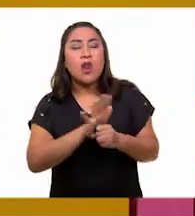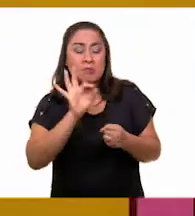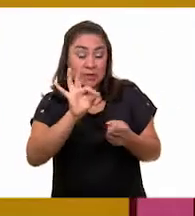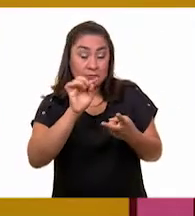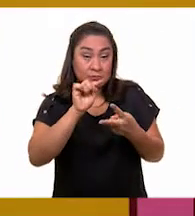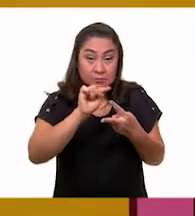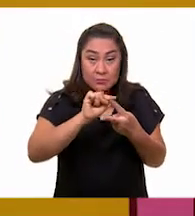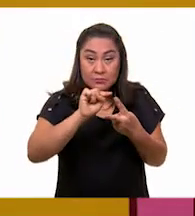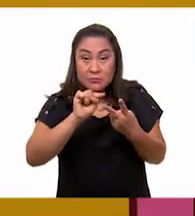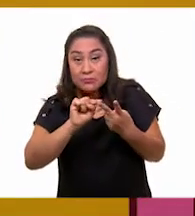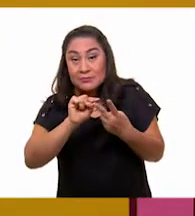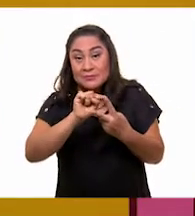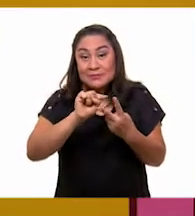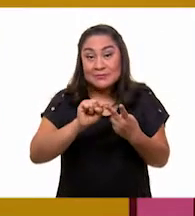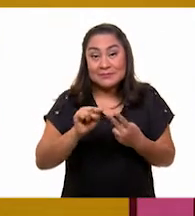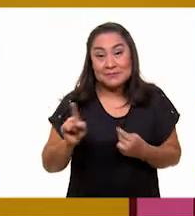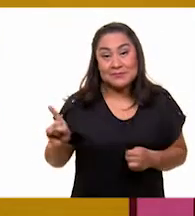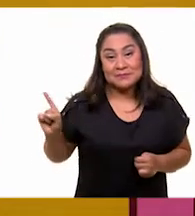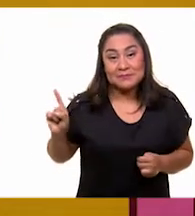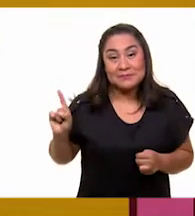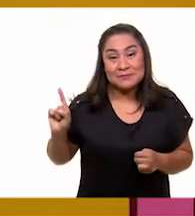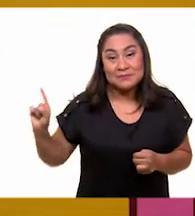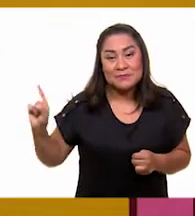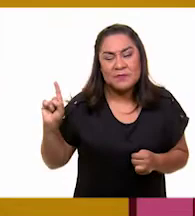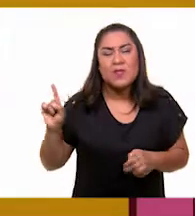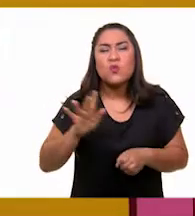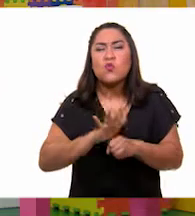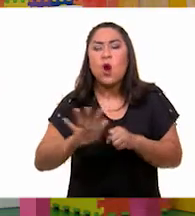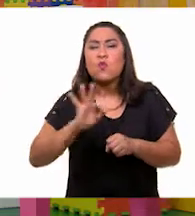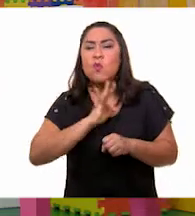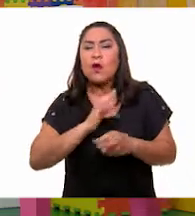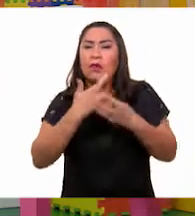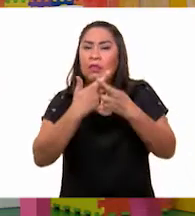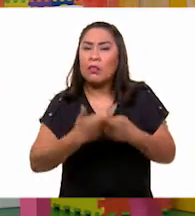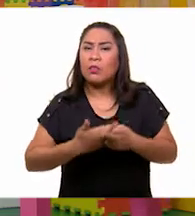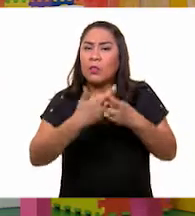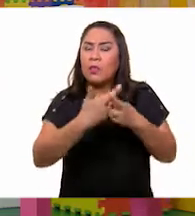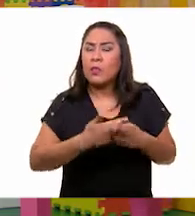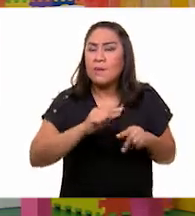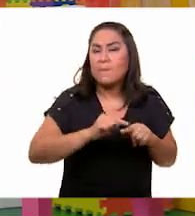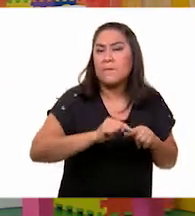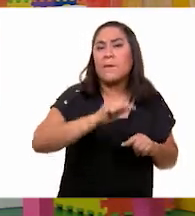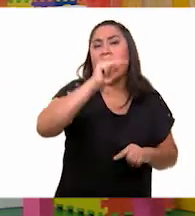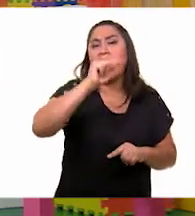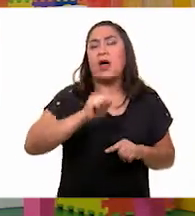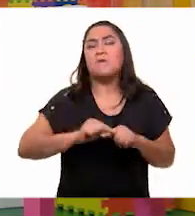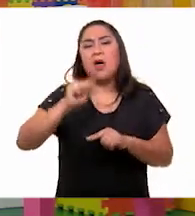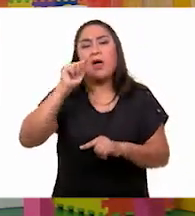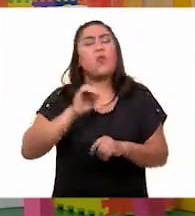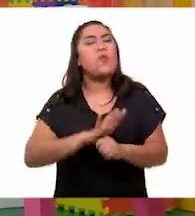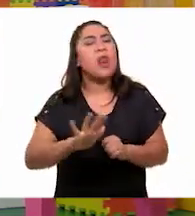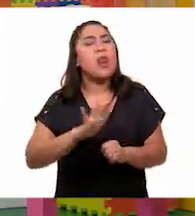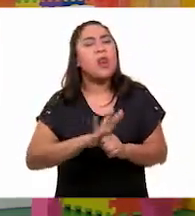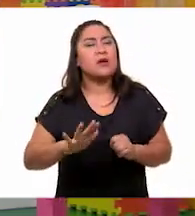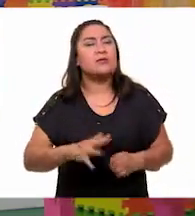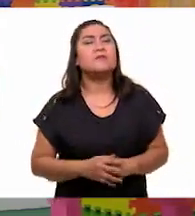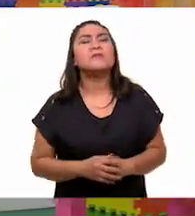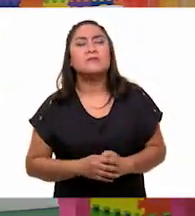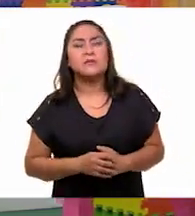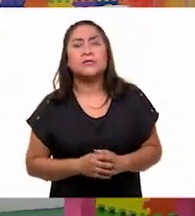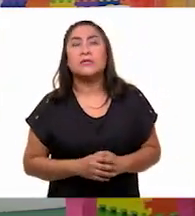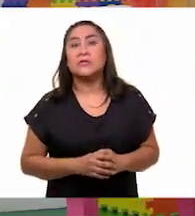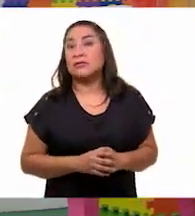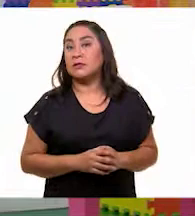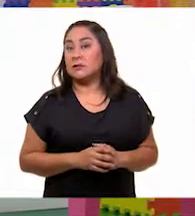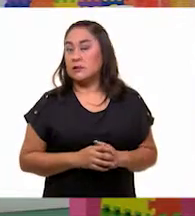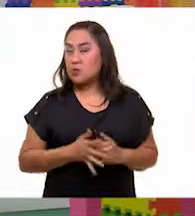botellas le cabe más? ¿A cuál de esas dos botellas le cabe más? Creo que ahora, niñas y niños, tenemos